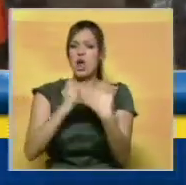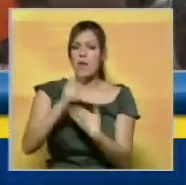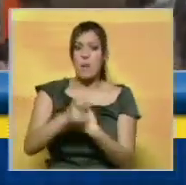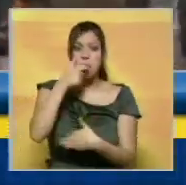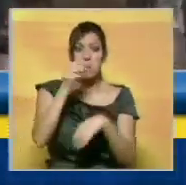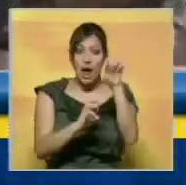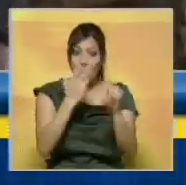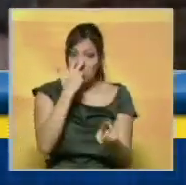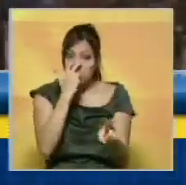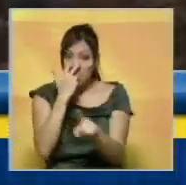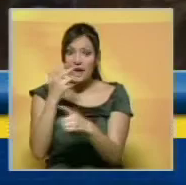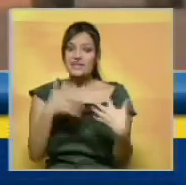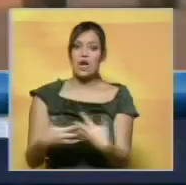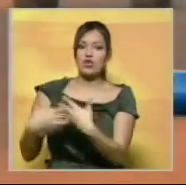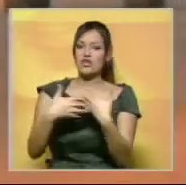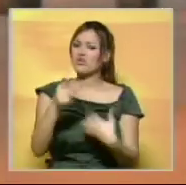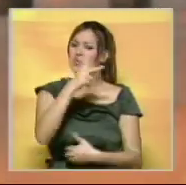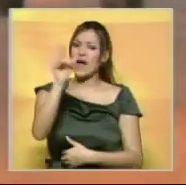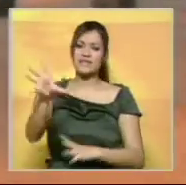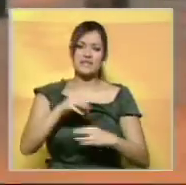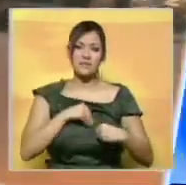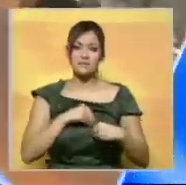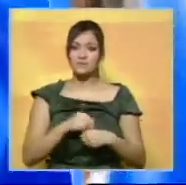espionajes utilizados por Estados Unidos.